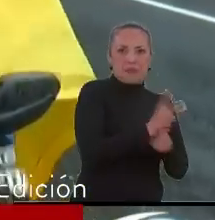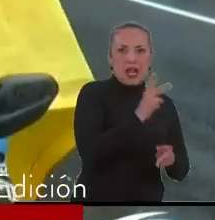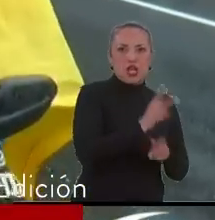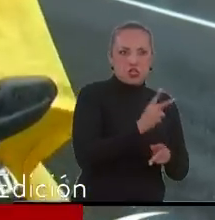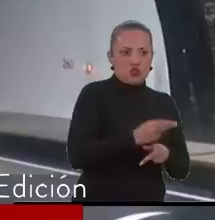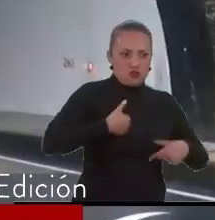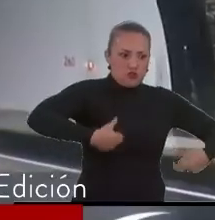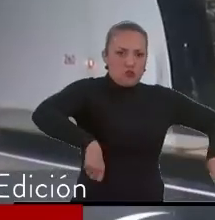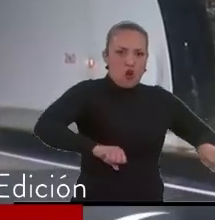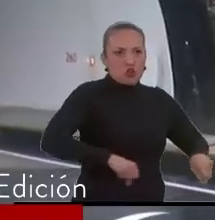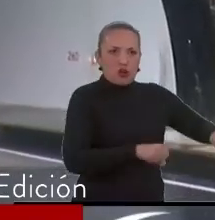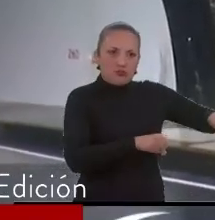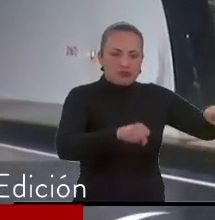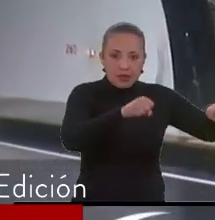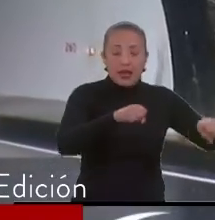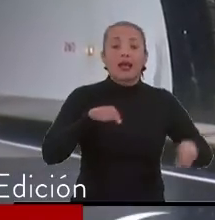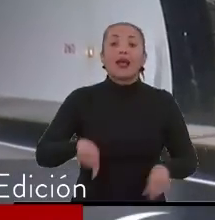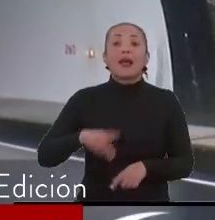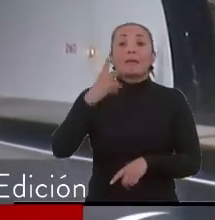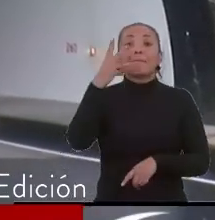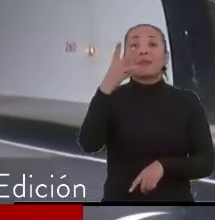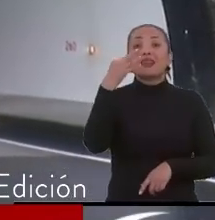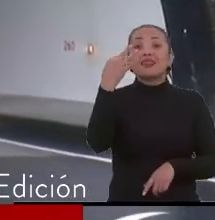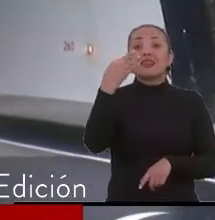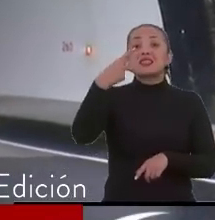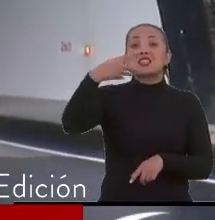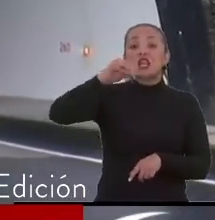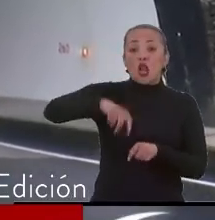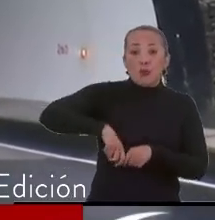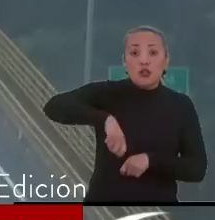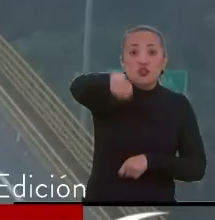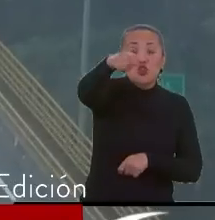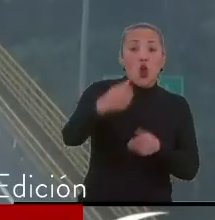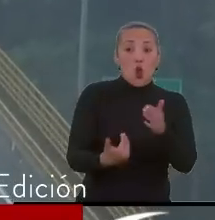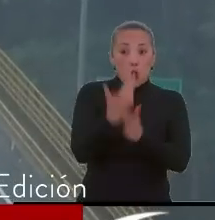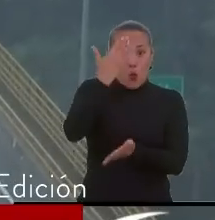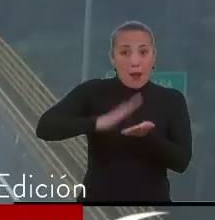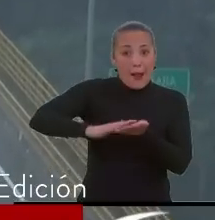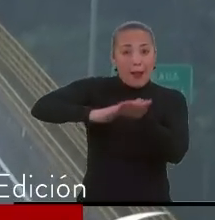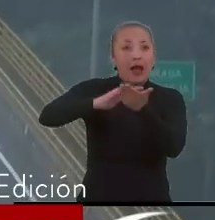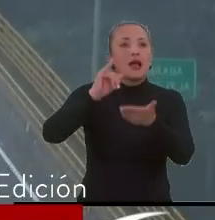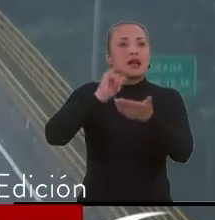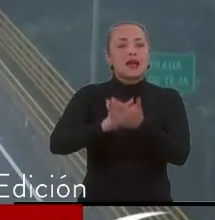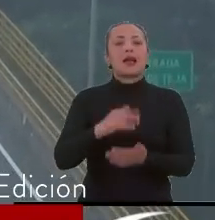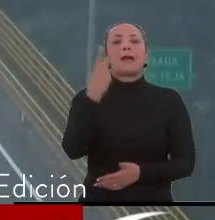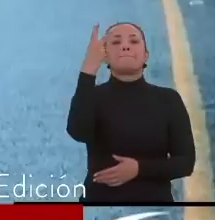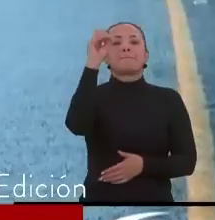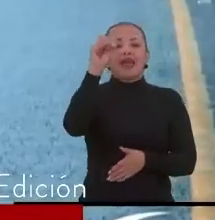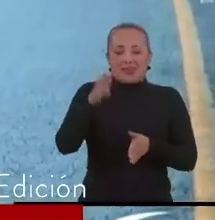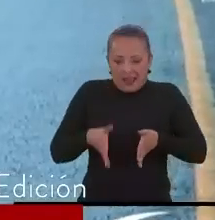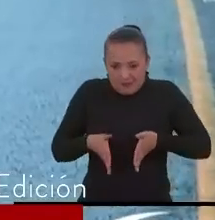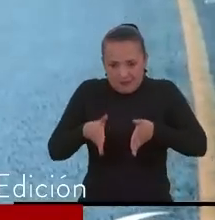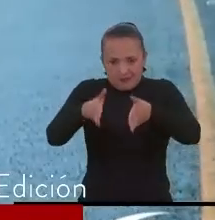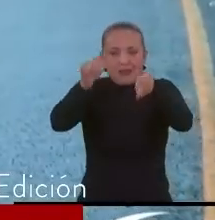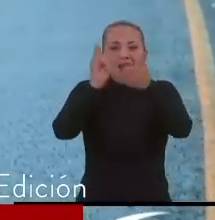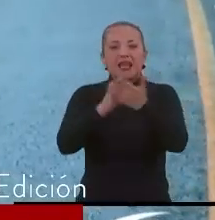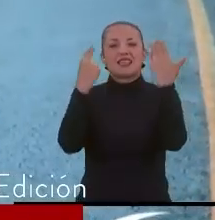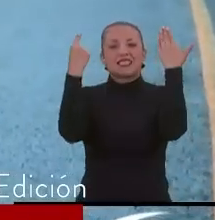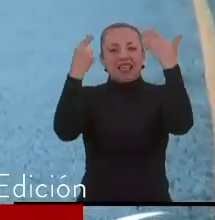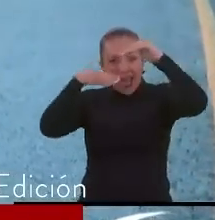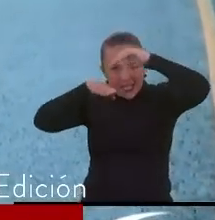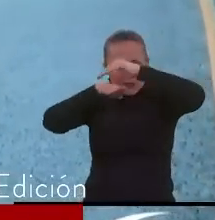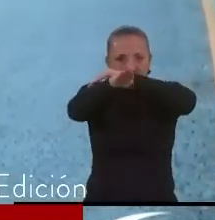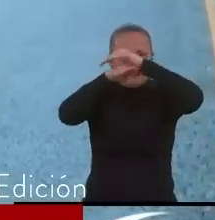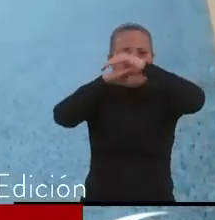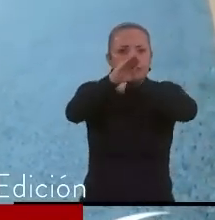para nosotros. En los 23 kilómetros del nuevo tramo hay 20 viaductos y 6 túneles, lo que reduce en media